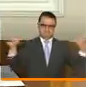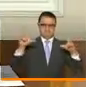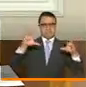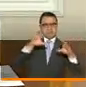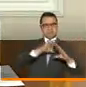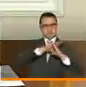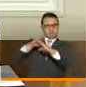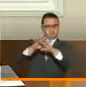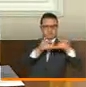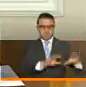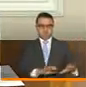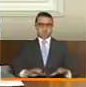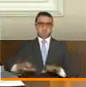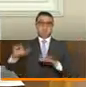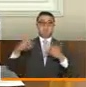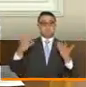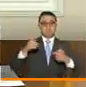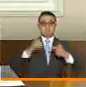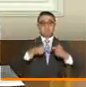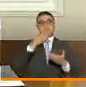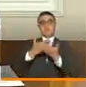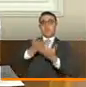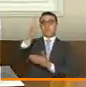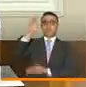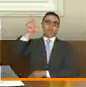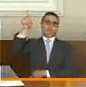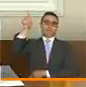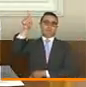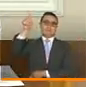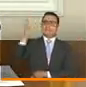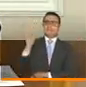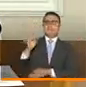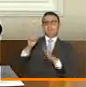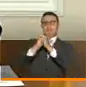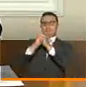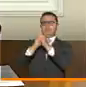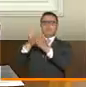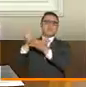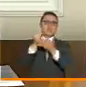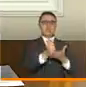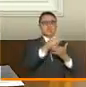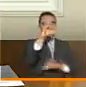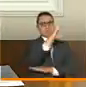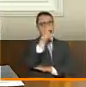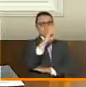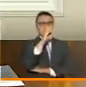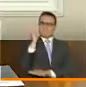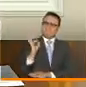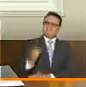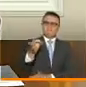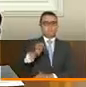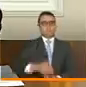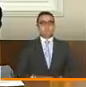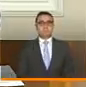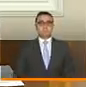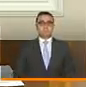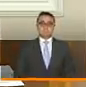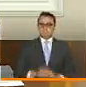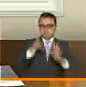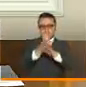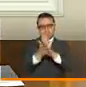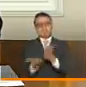de prevención y acción, dándole gracias a Dios y pidiéndole siempre por nuestro país. Quiero también reiterar